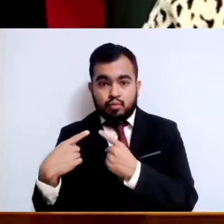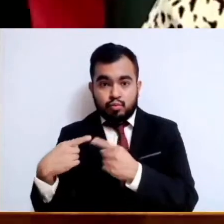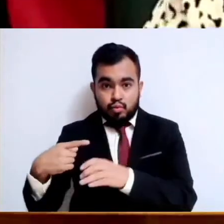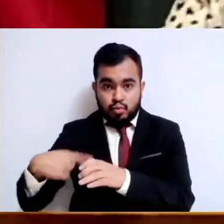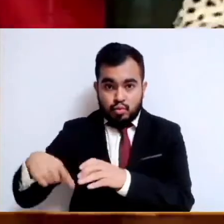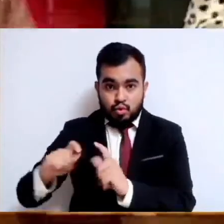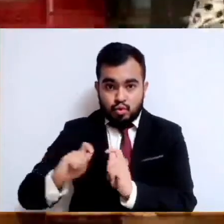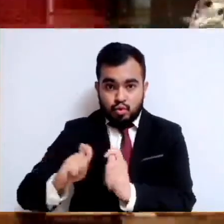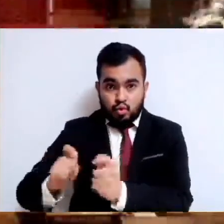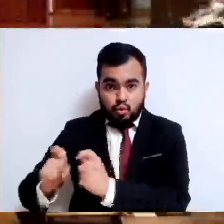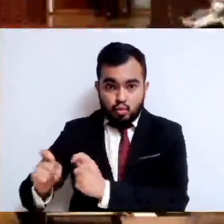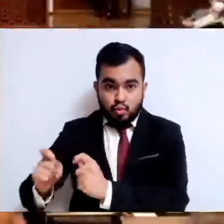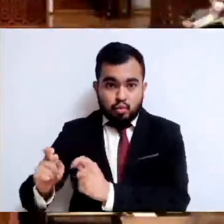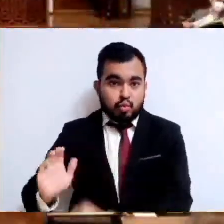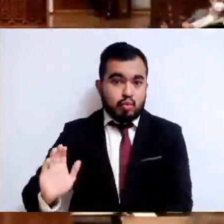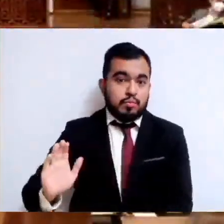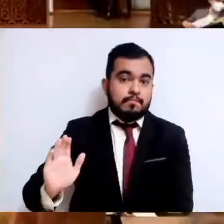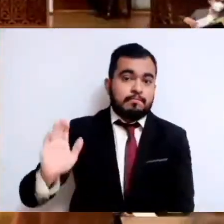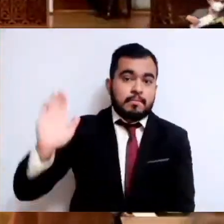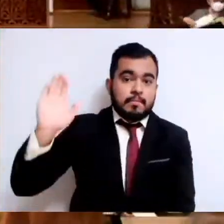sirvan levantar la mano.